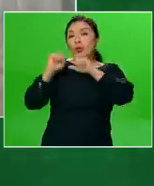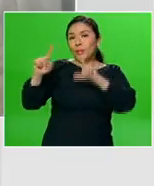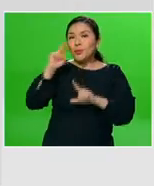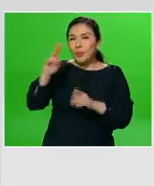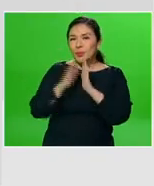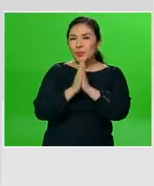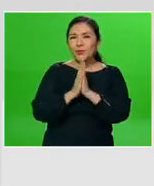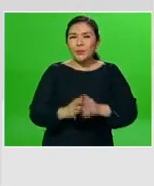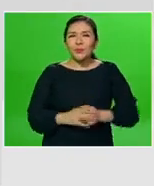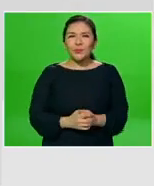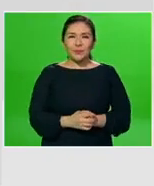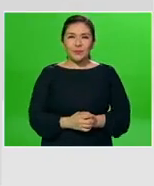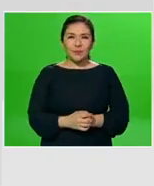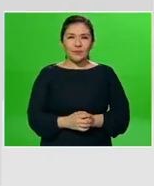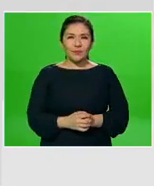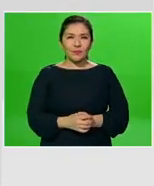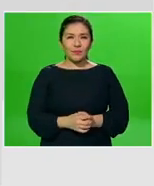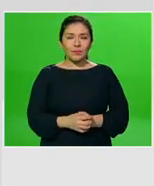favor